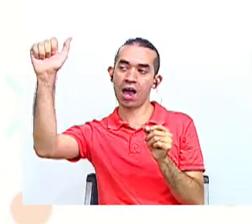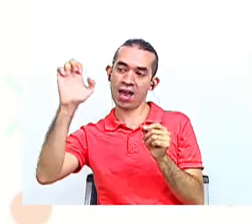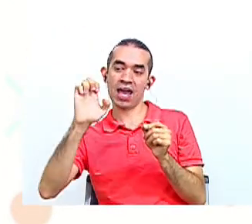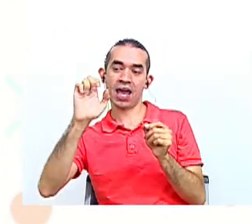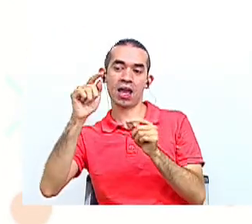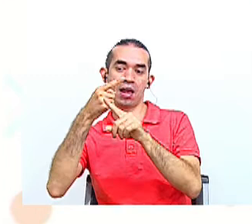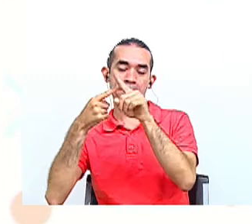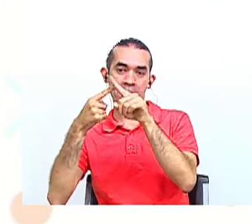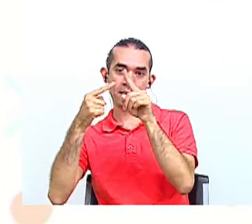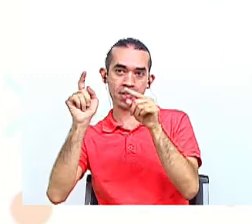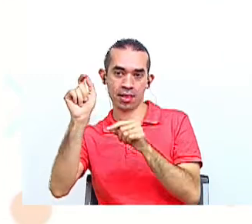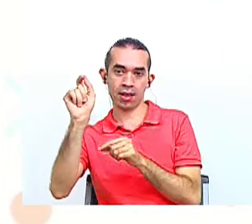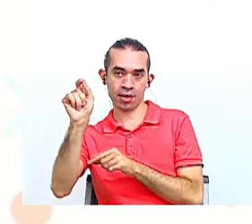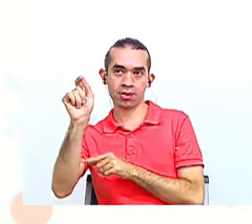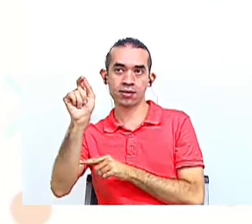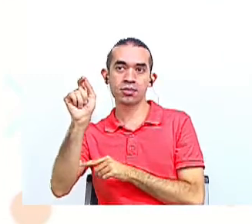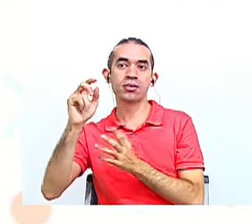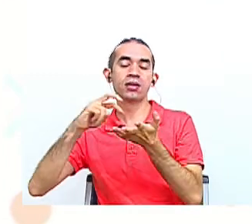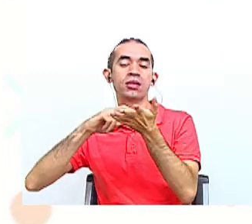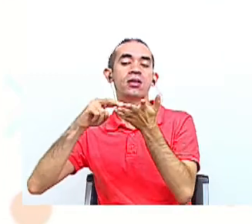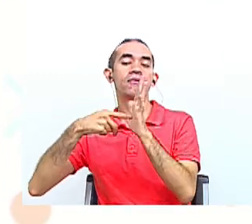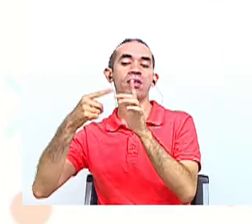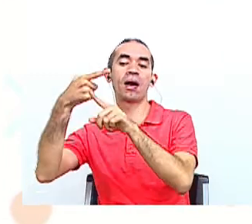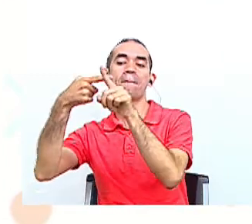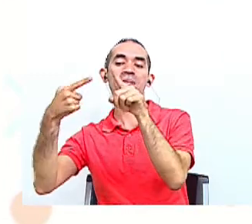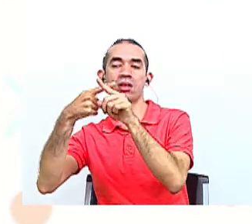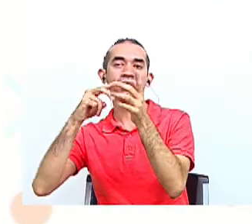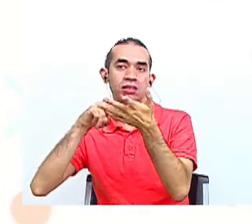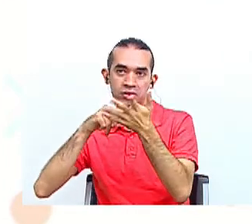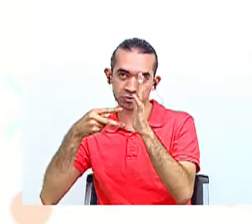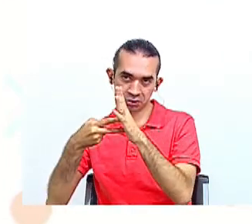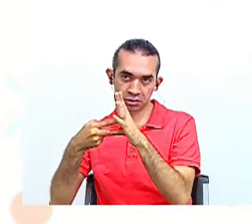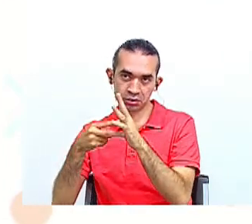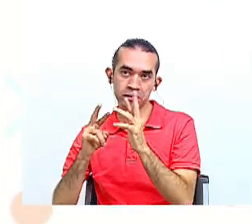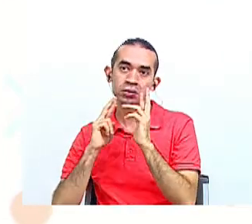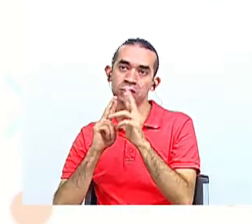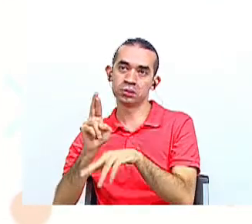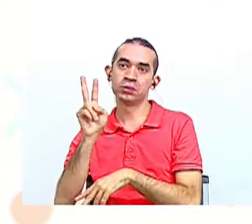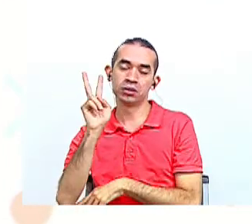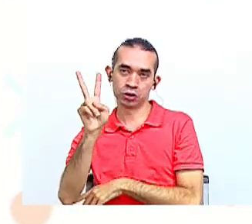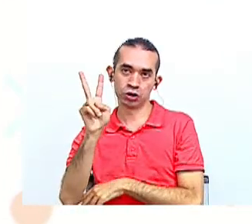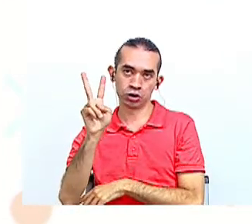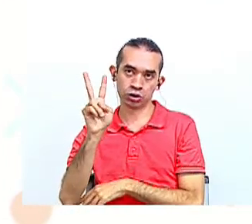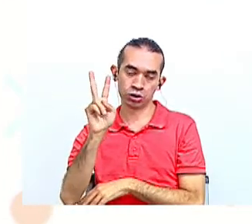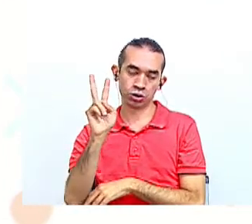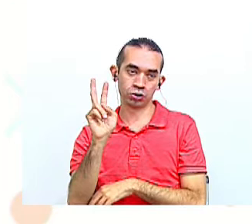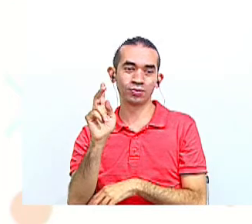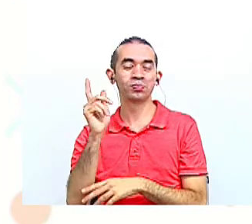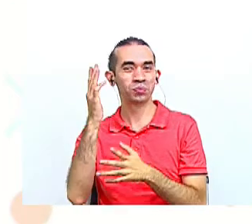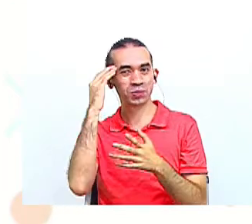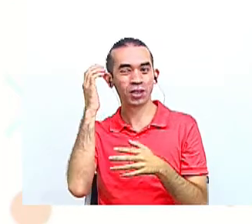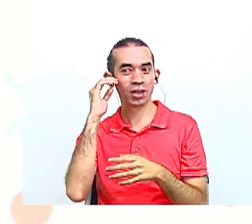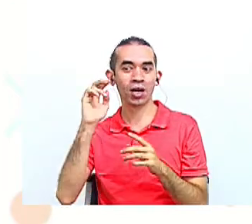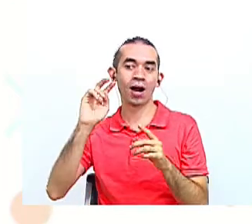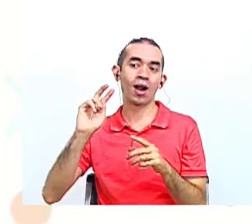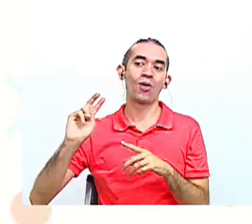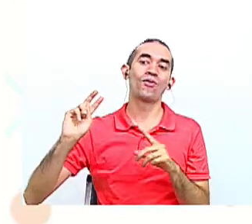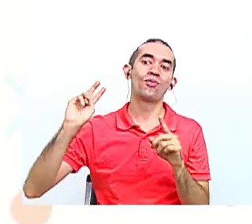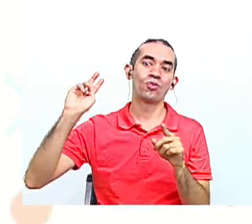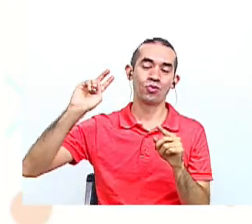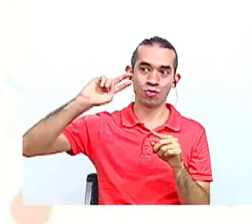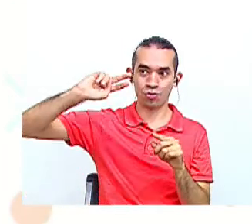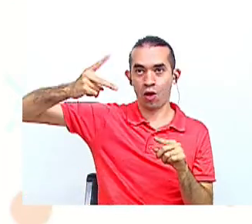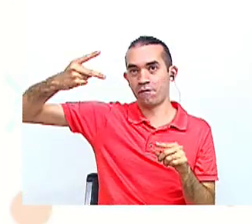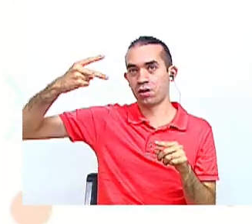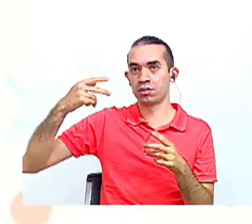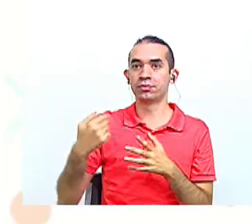segmento AB, el resultado de esa razón será 2. Y si comparamos